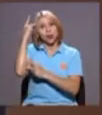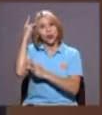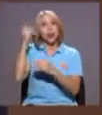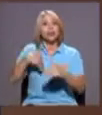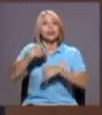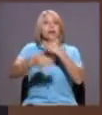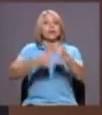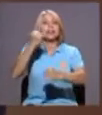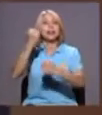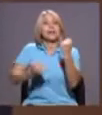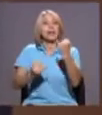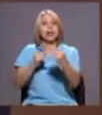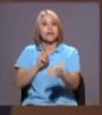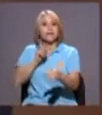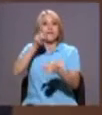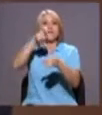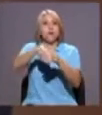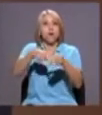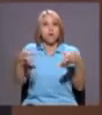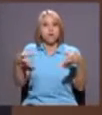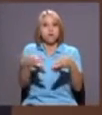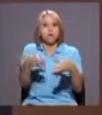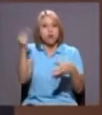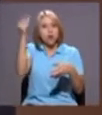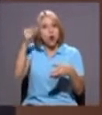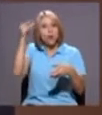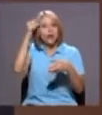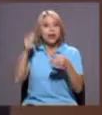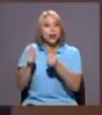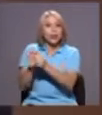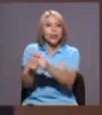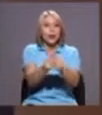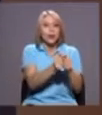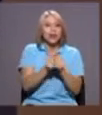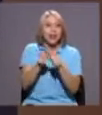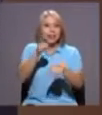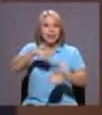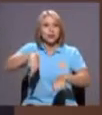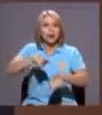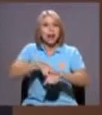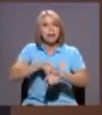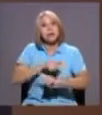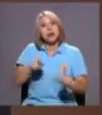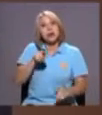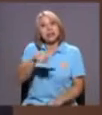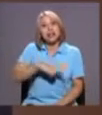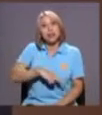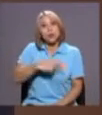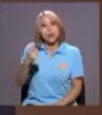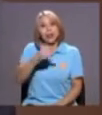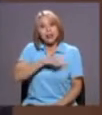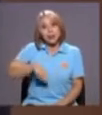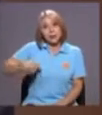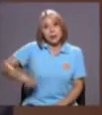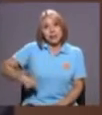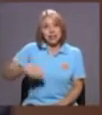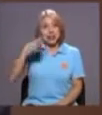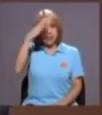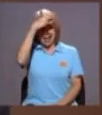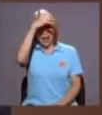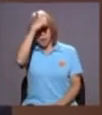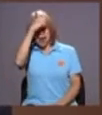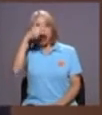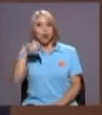termine formando parte de un gobierno de unidad nacional. Pero esa era la voluntad y es la voluntad del presidente Alvarado de construir un